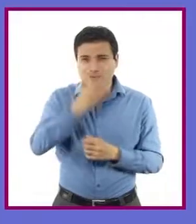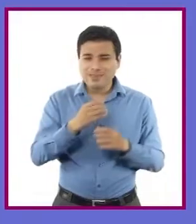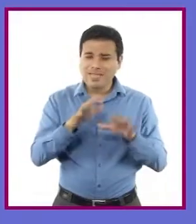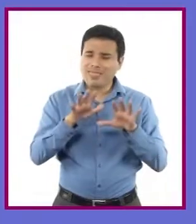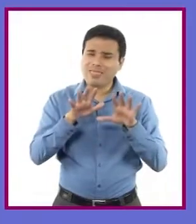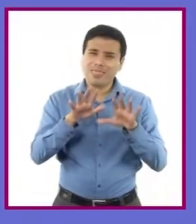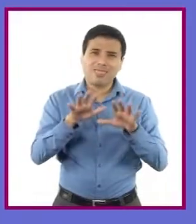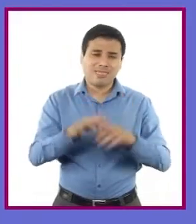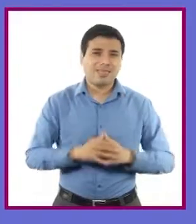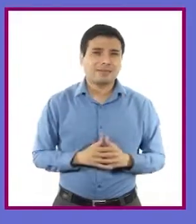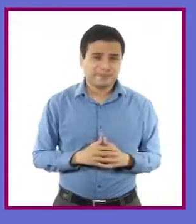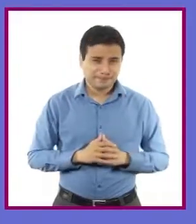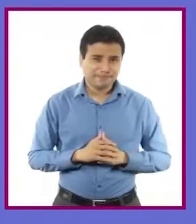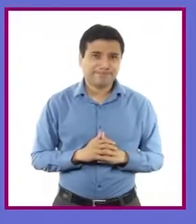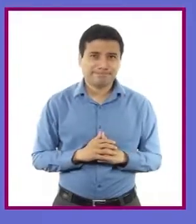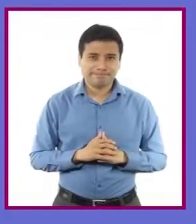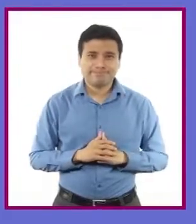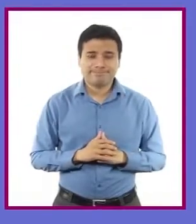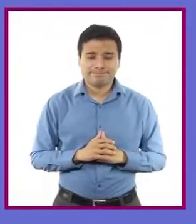de la naturaleza.